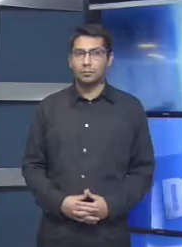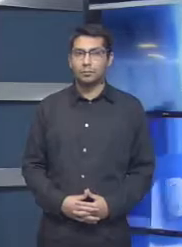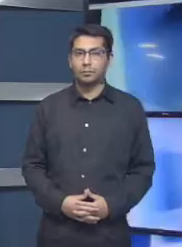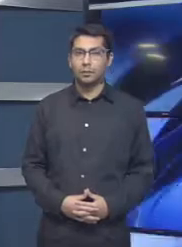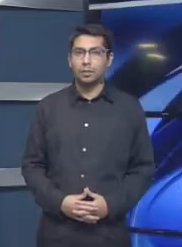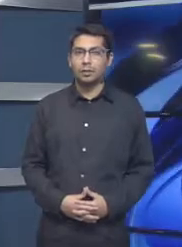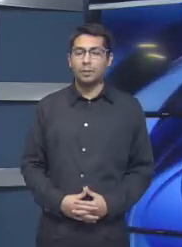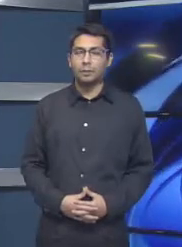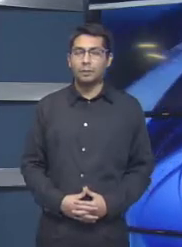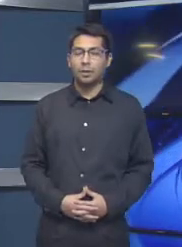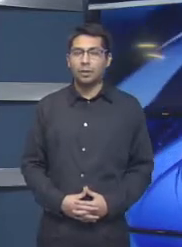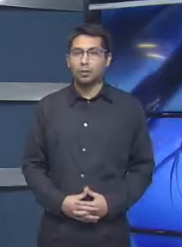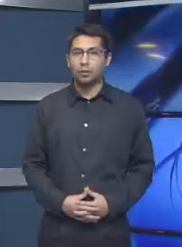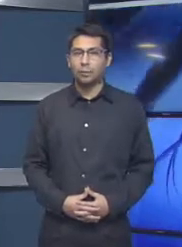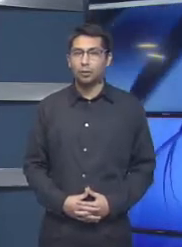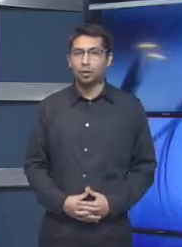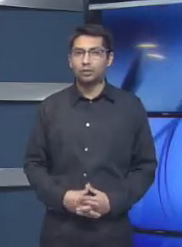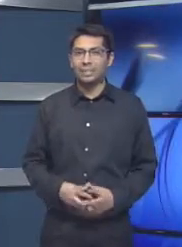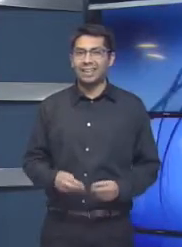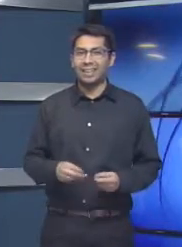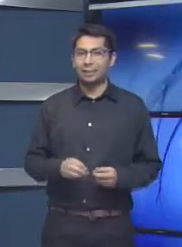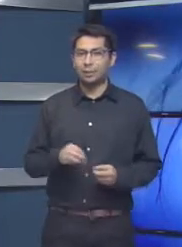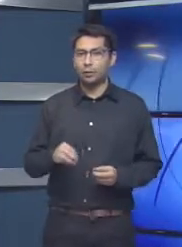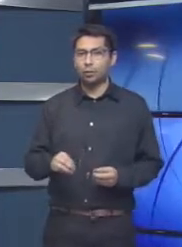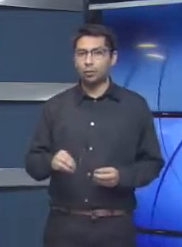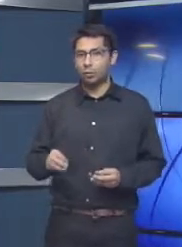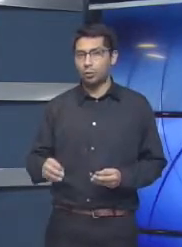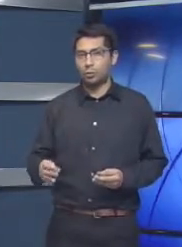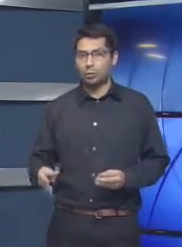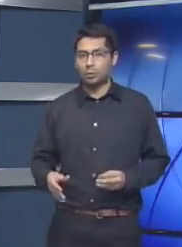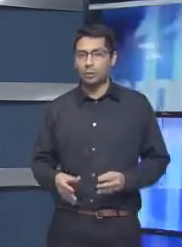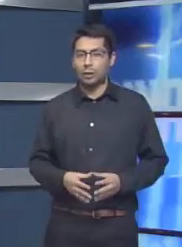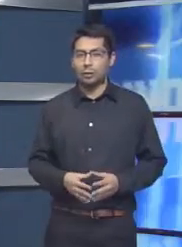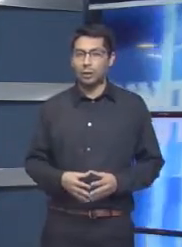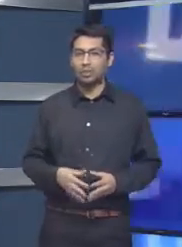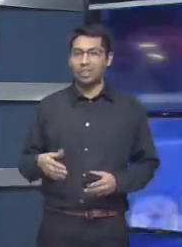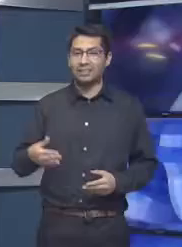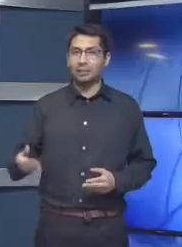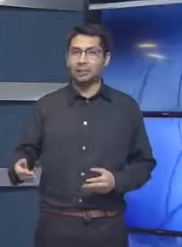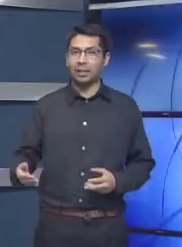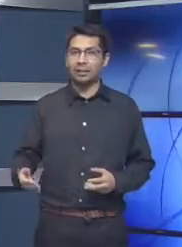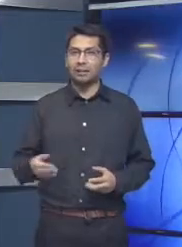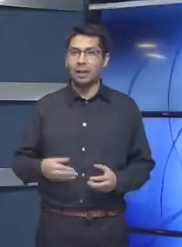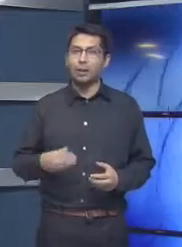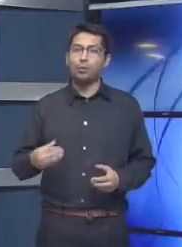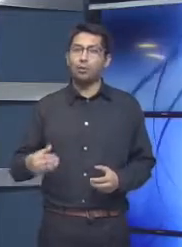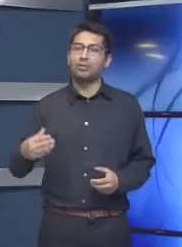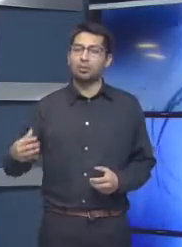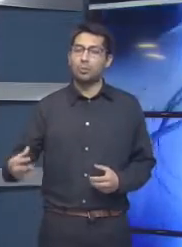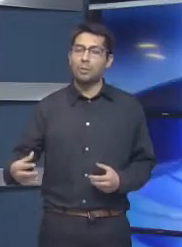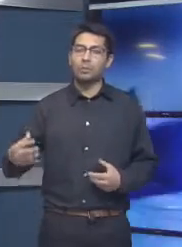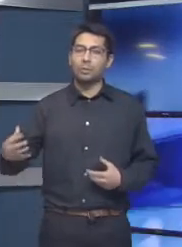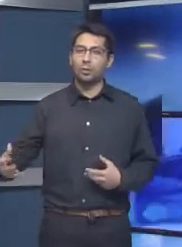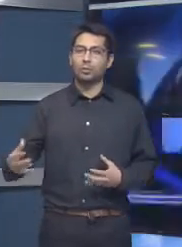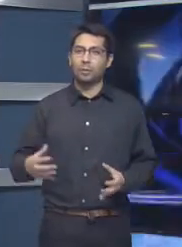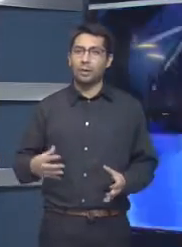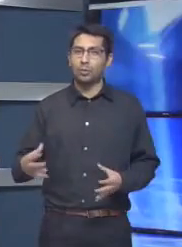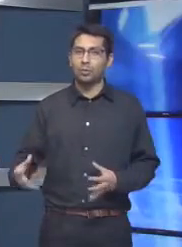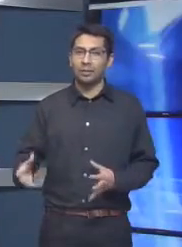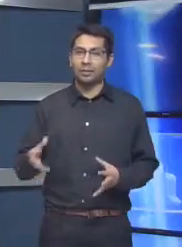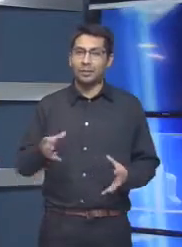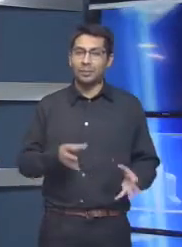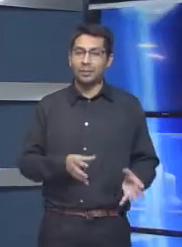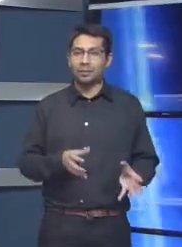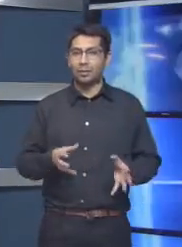la tarjeta. Guillermo, y con respecto a los intereses que cuando surgió justamente la hora 12 era sin intereses, luego se empezó a sumar